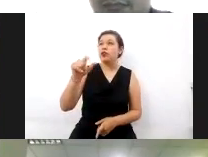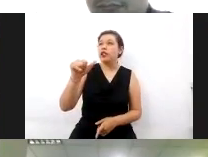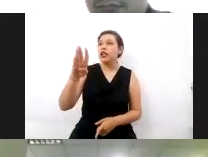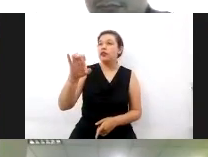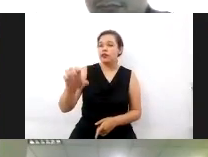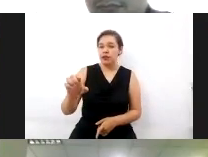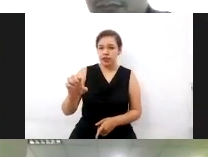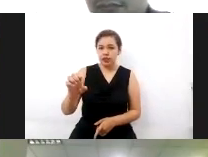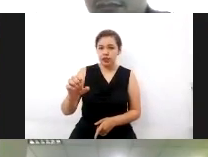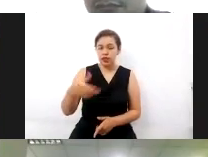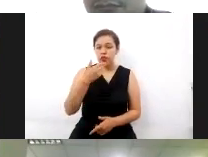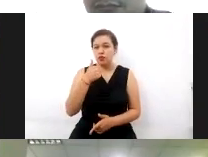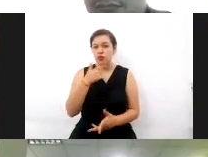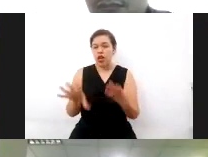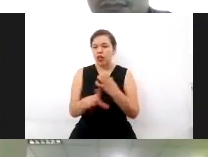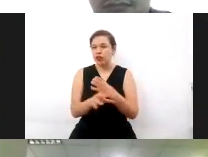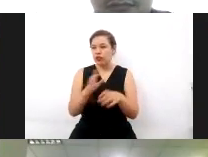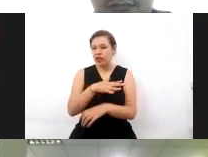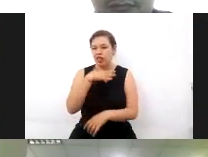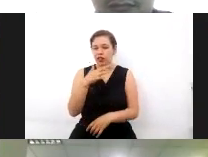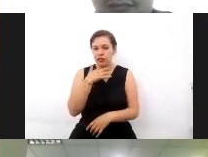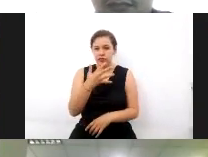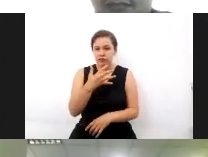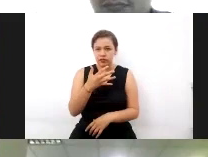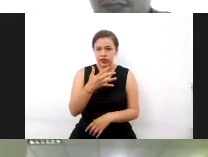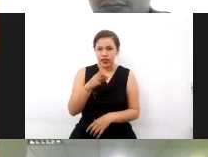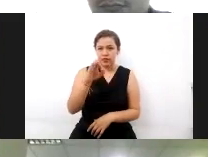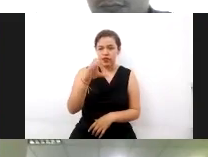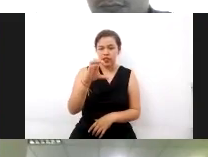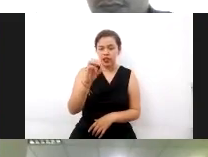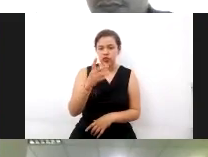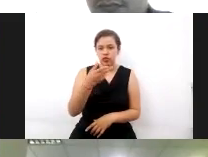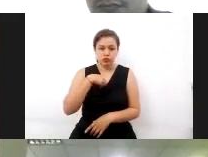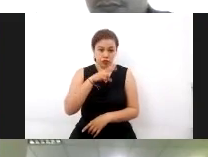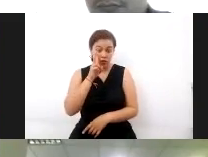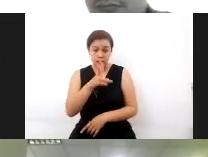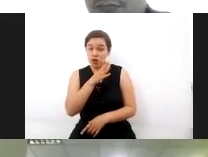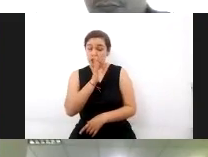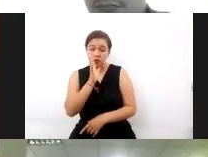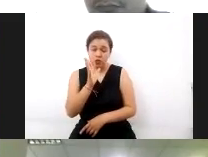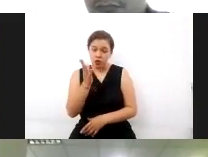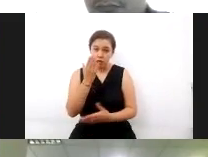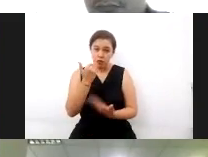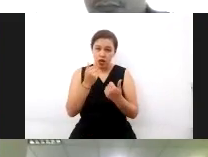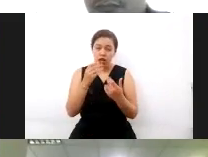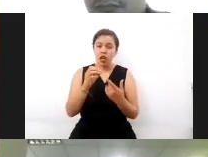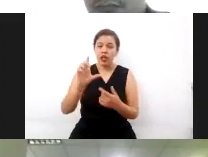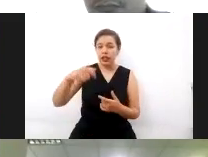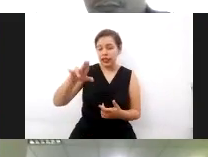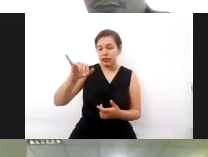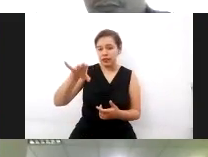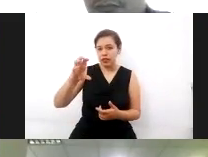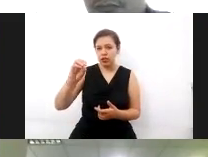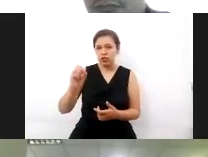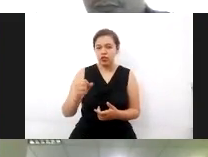no contiene contaminantes físicos, le llamamos que sean visibles, químicos o agentes infecciosos que no causan